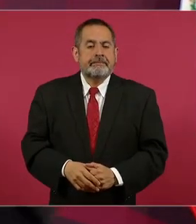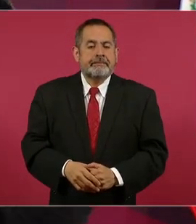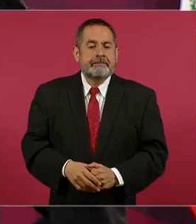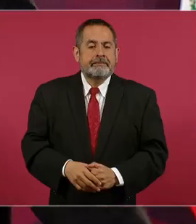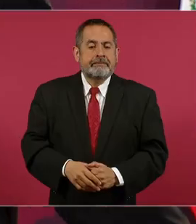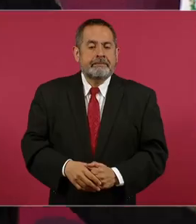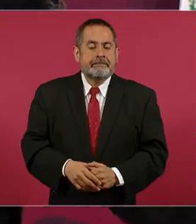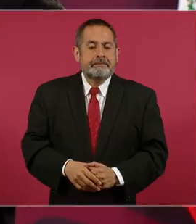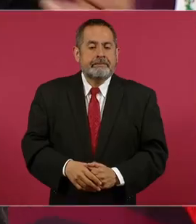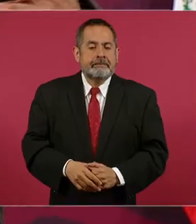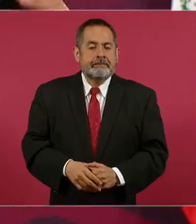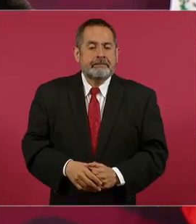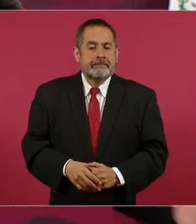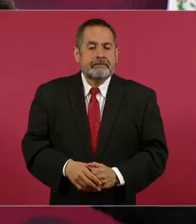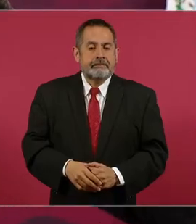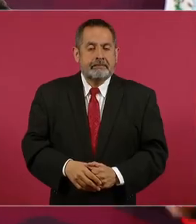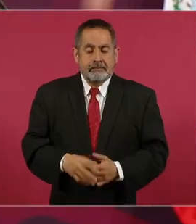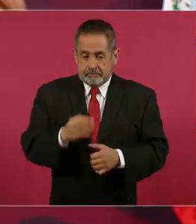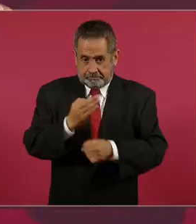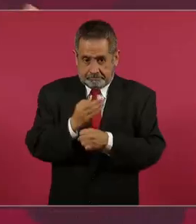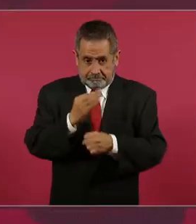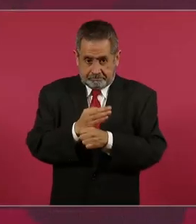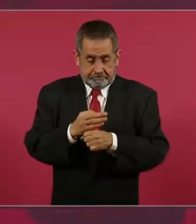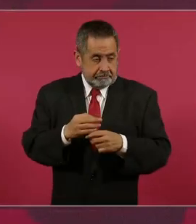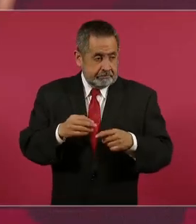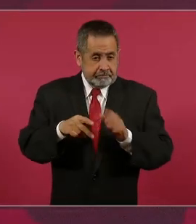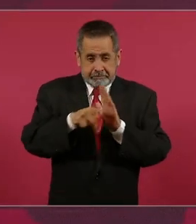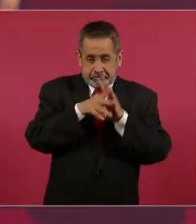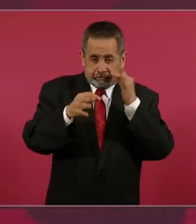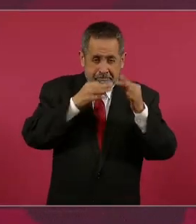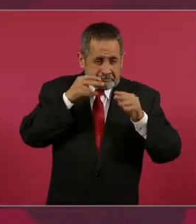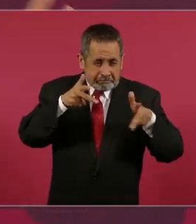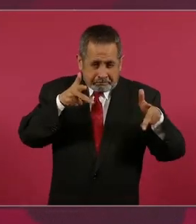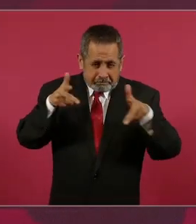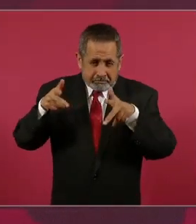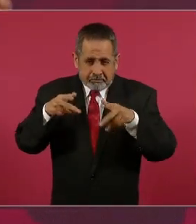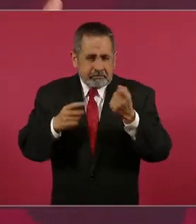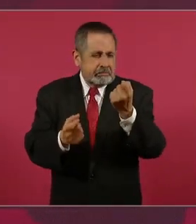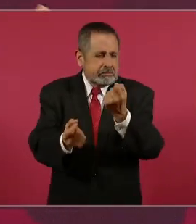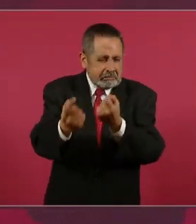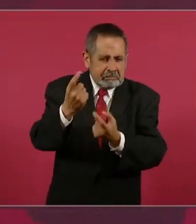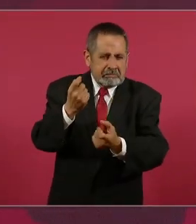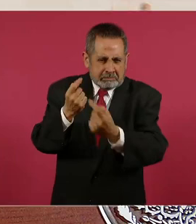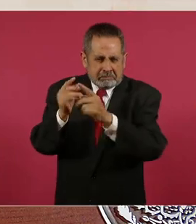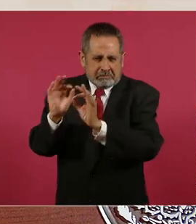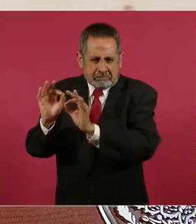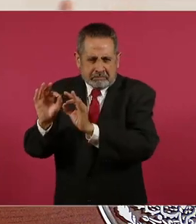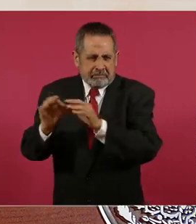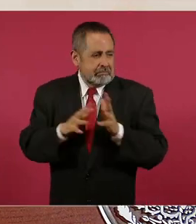Y así los tenemos ahora todos los medios, con honrosas excepciones.